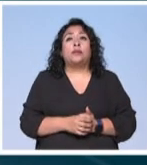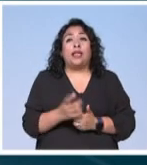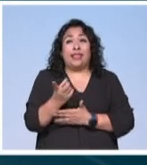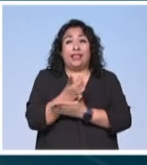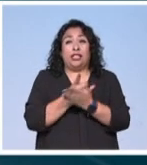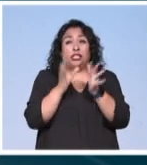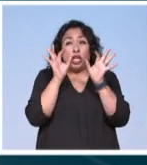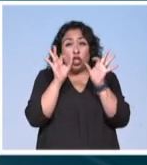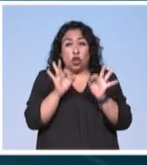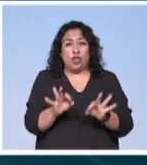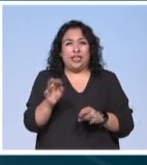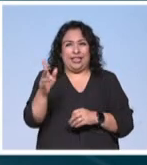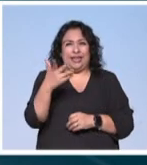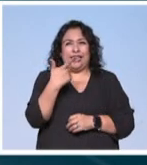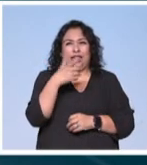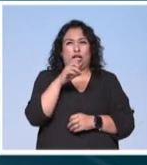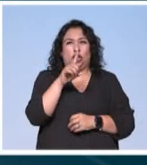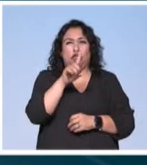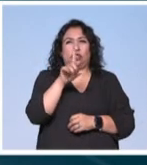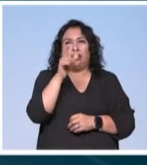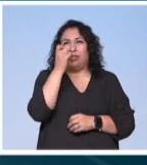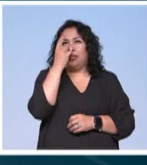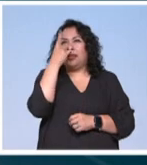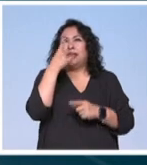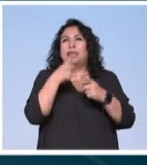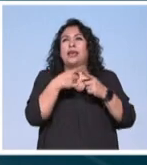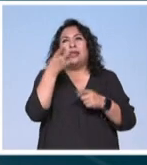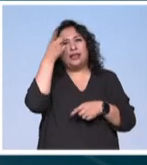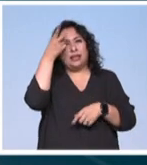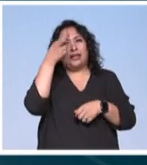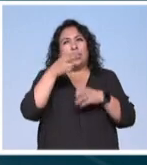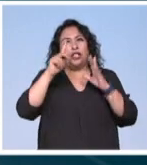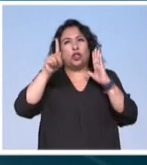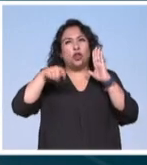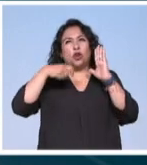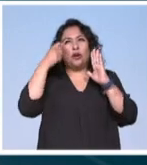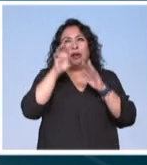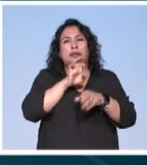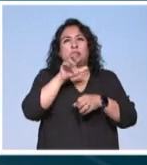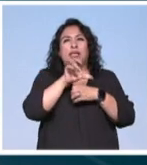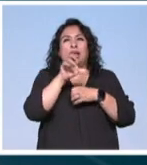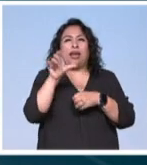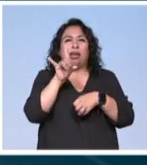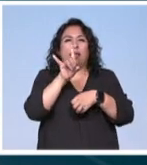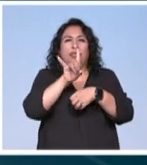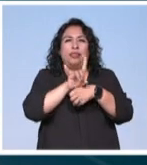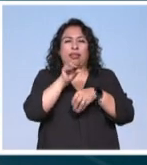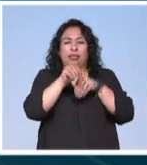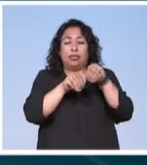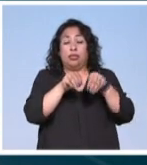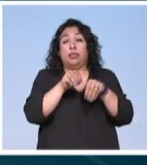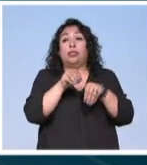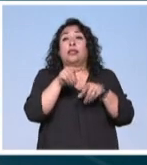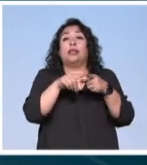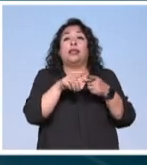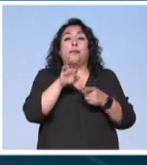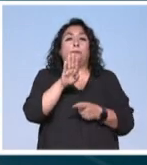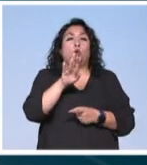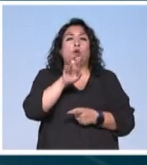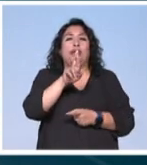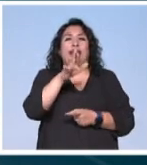diseño original de este personaje fue creado por el famoso director de cine con especialidad en efectos especiales Eiji